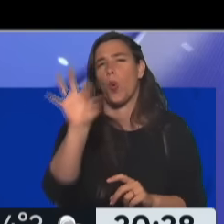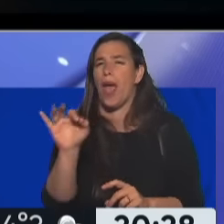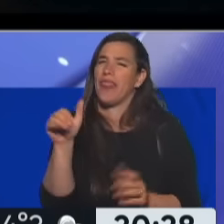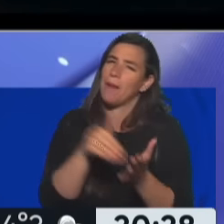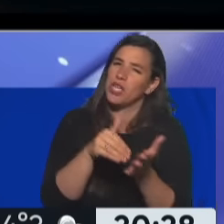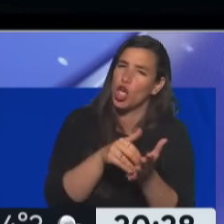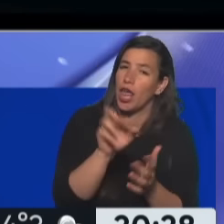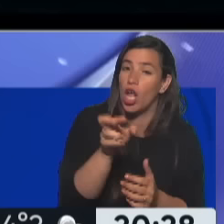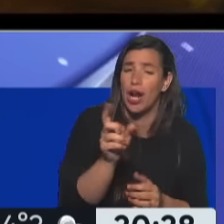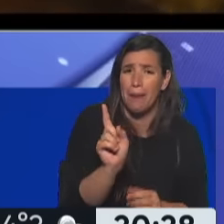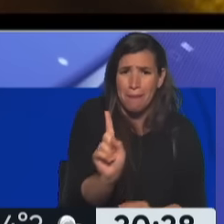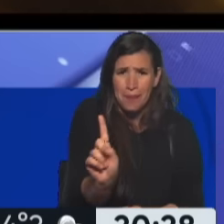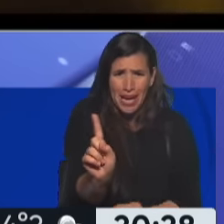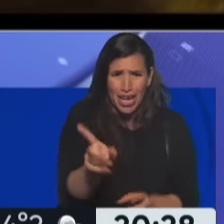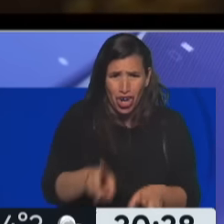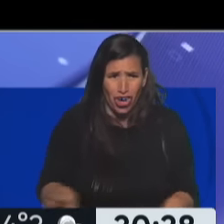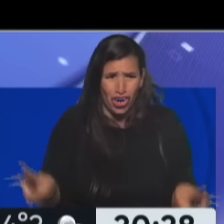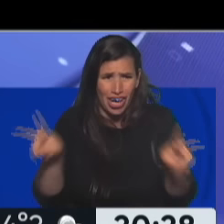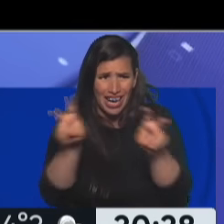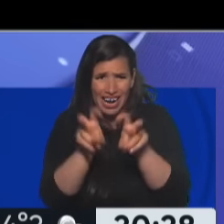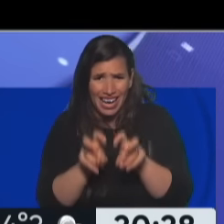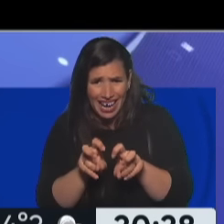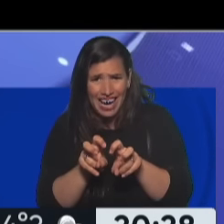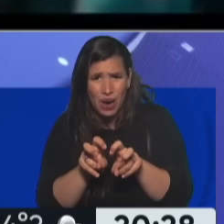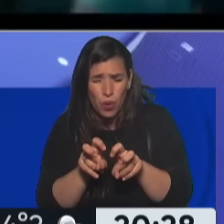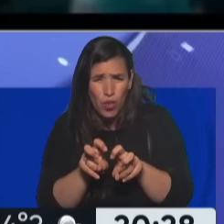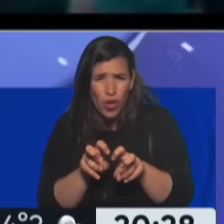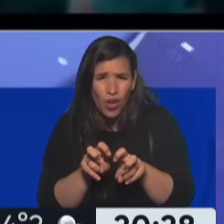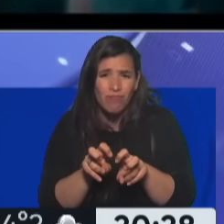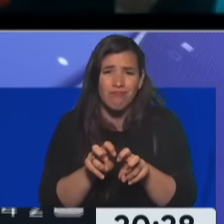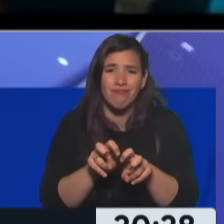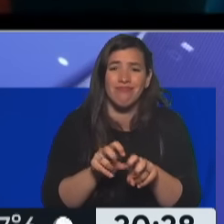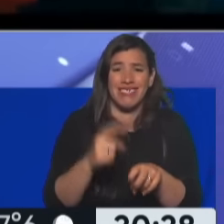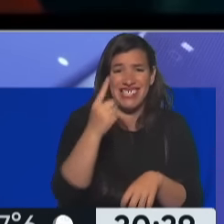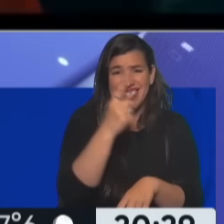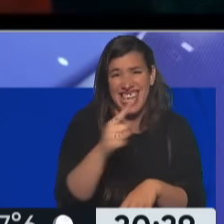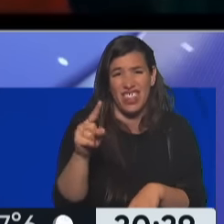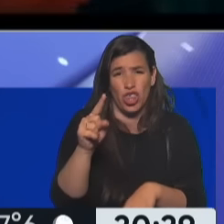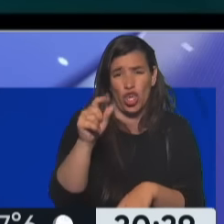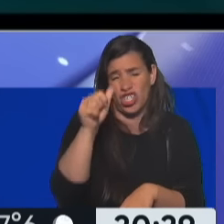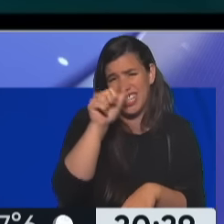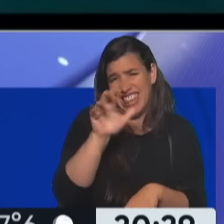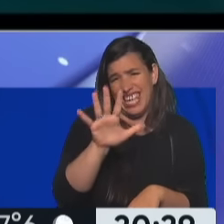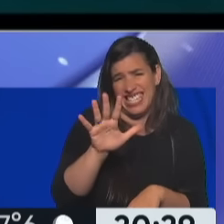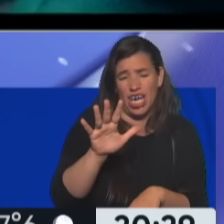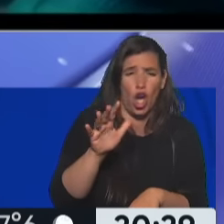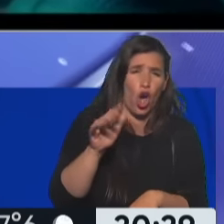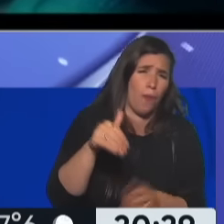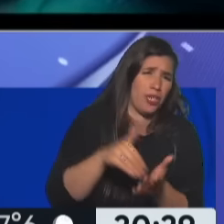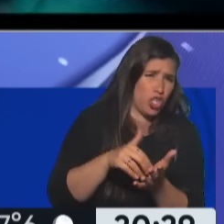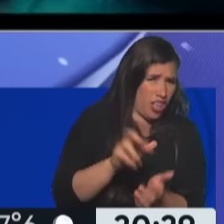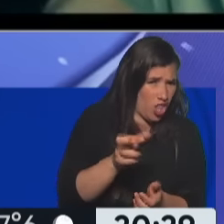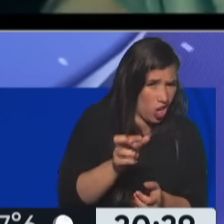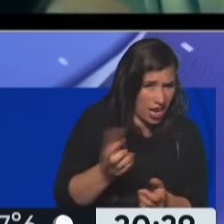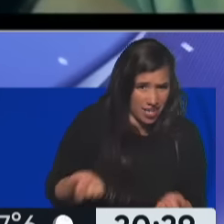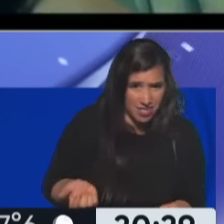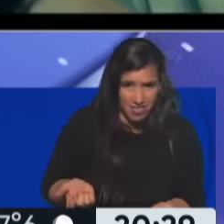apenas llegó a recaudar en estos pocos días que estuvo en la cartelera, 165 millones de dólares.